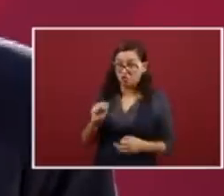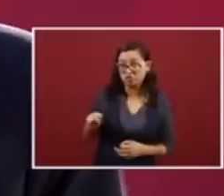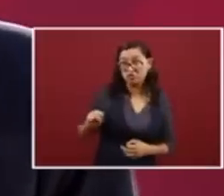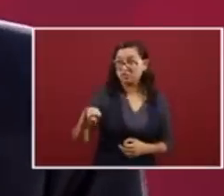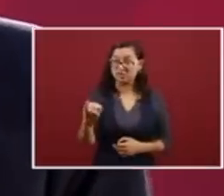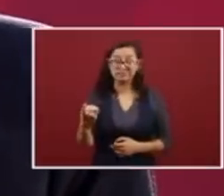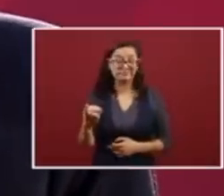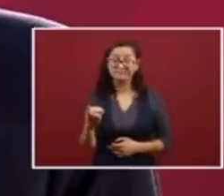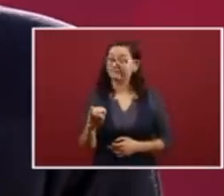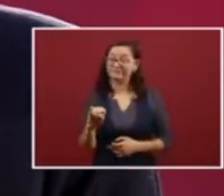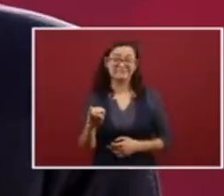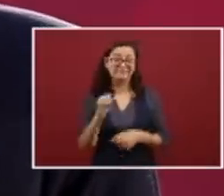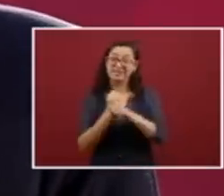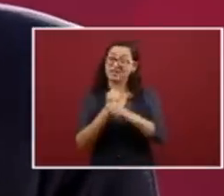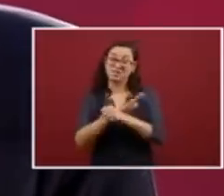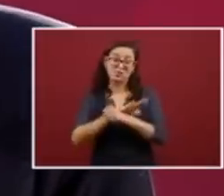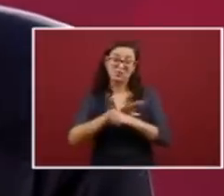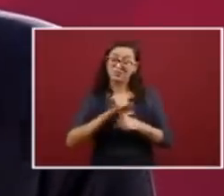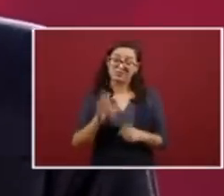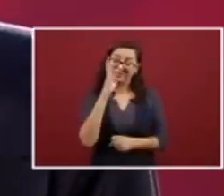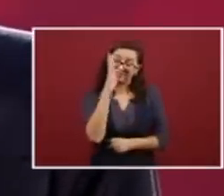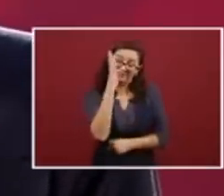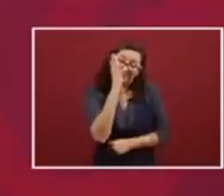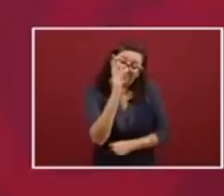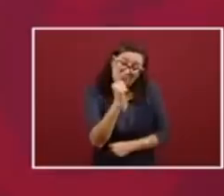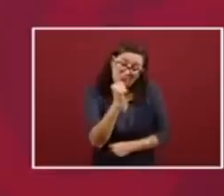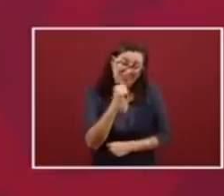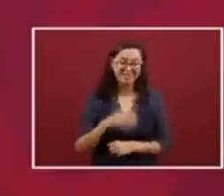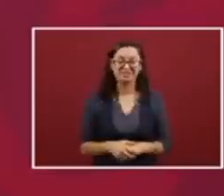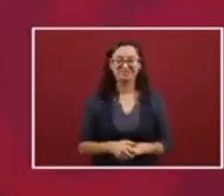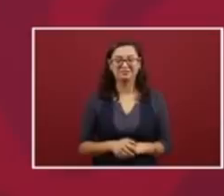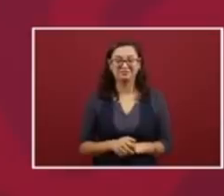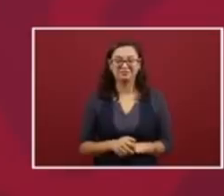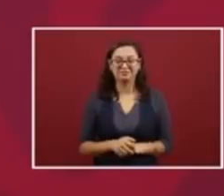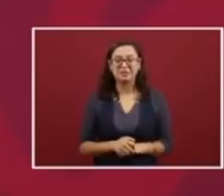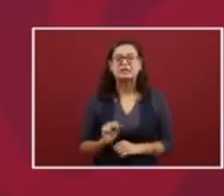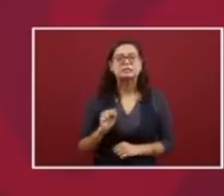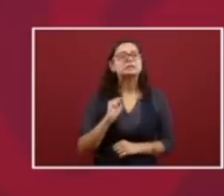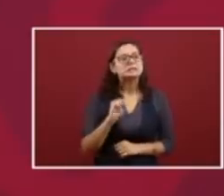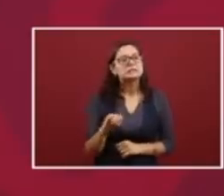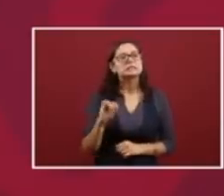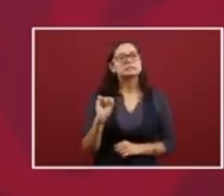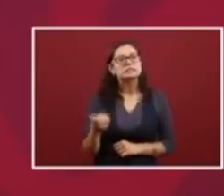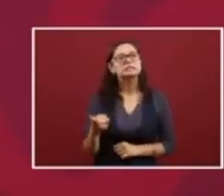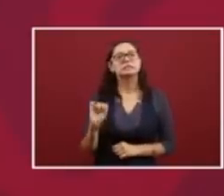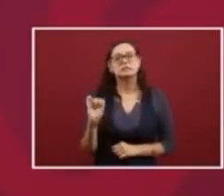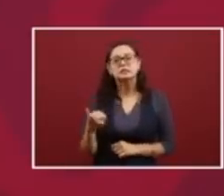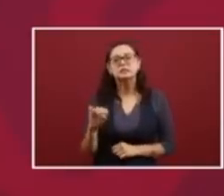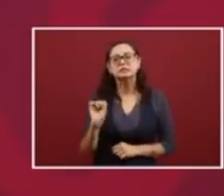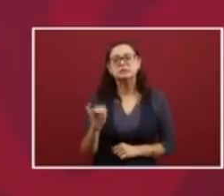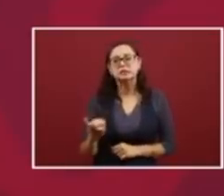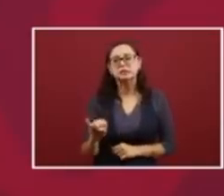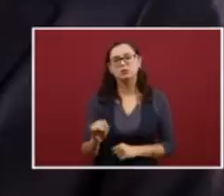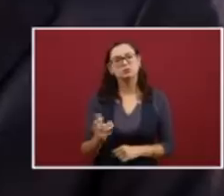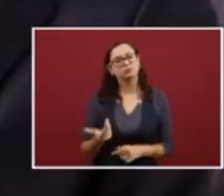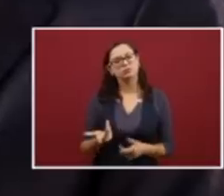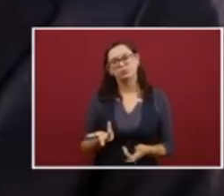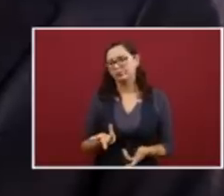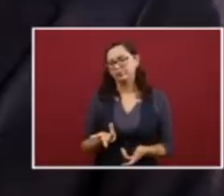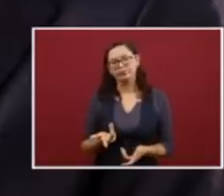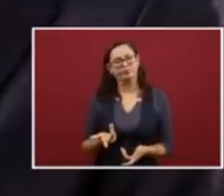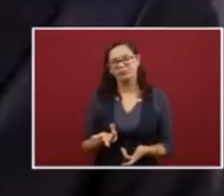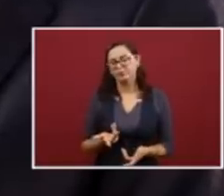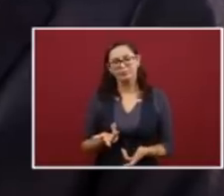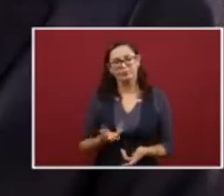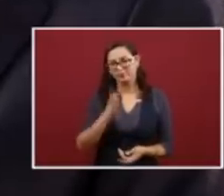hay veces que no es posible este decir si antes se decía